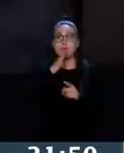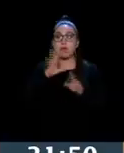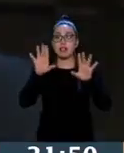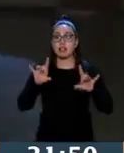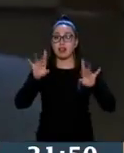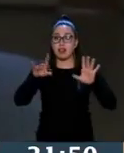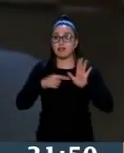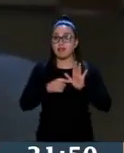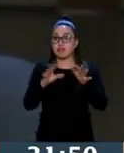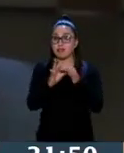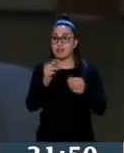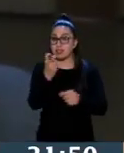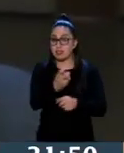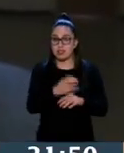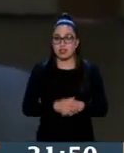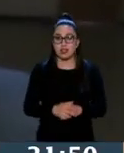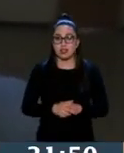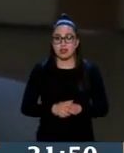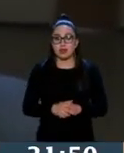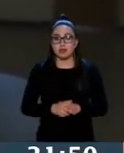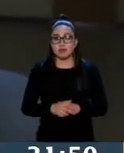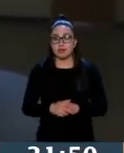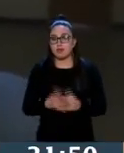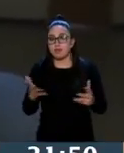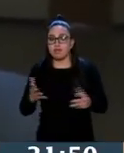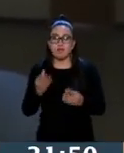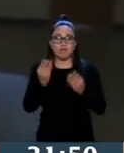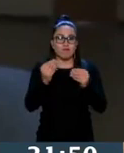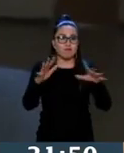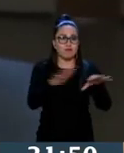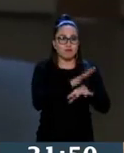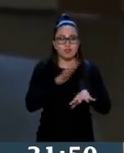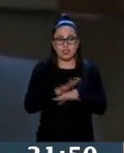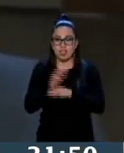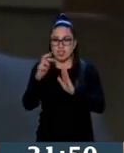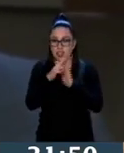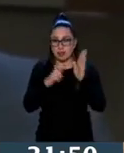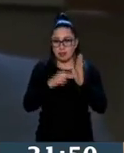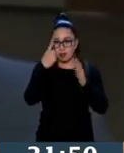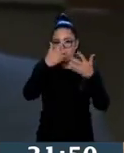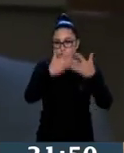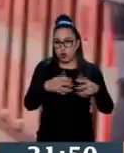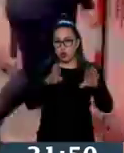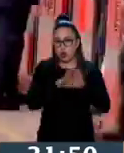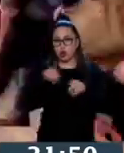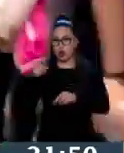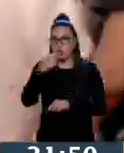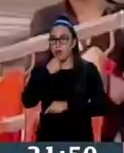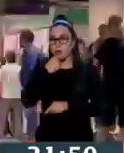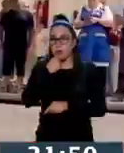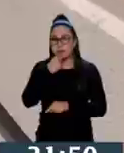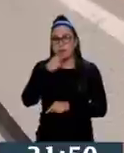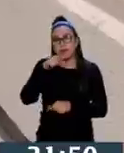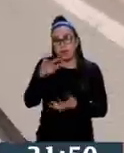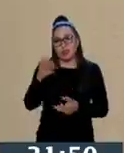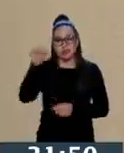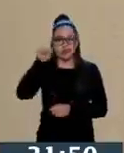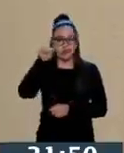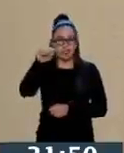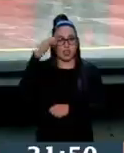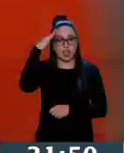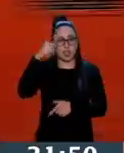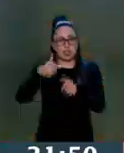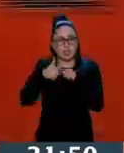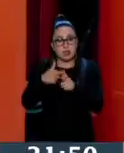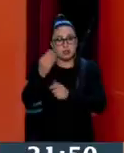Mancera. Gracias a modificaciones en los estatutos, Fernando Espino Arévalo ha estado al mando del Sindicato Nacional de Trabajadores